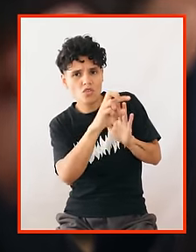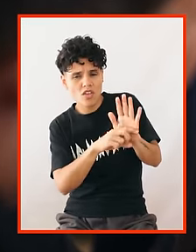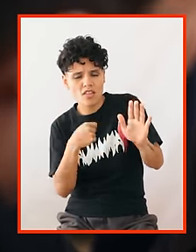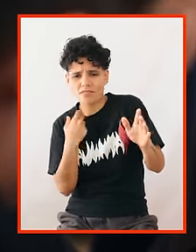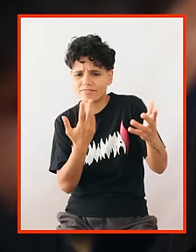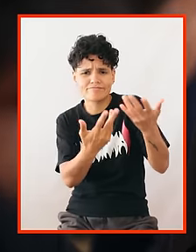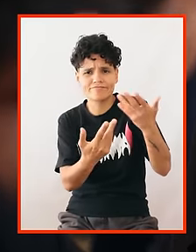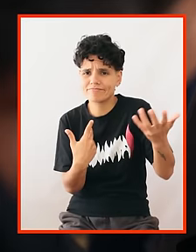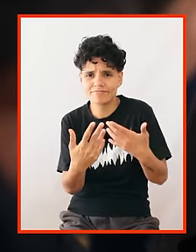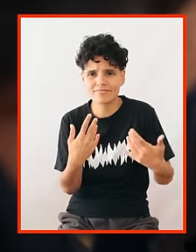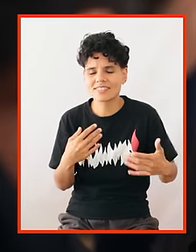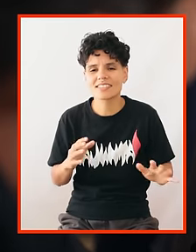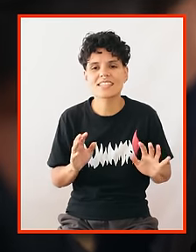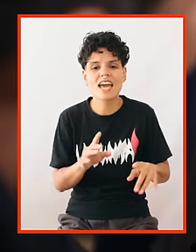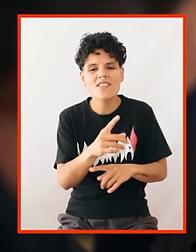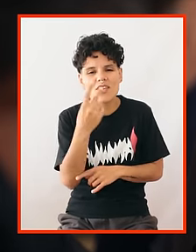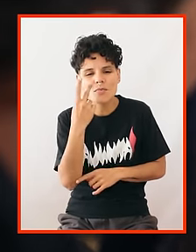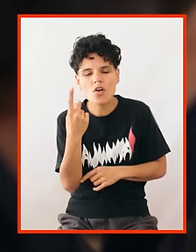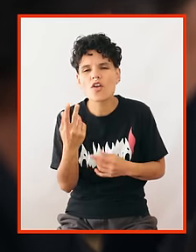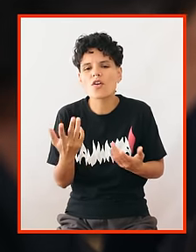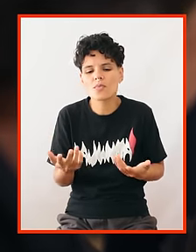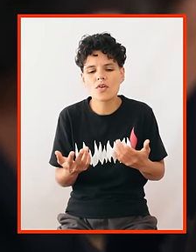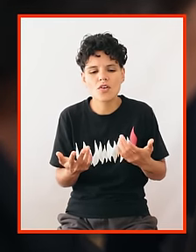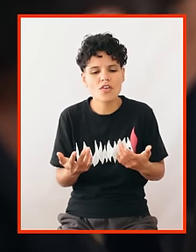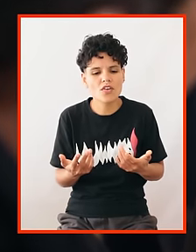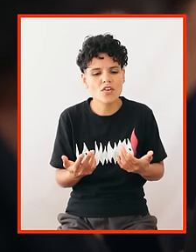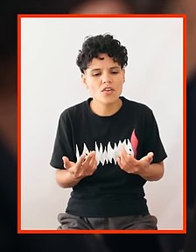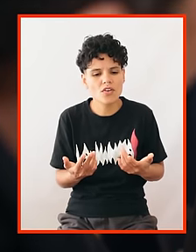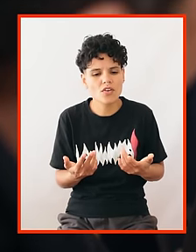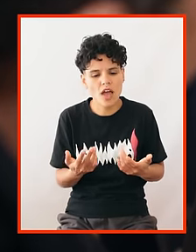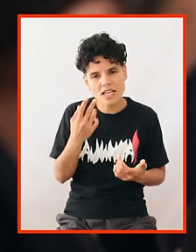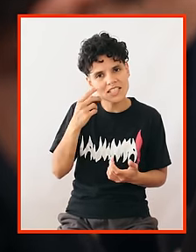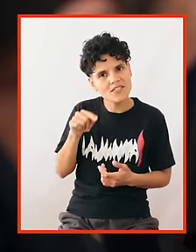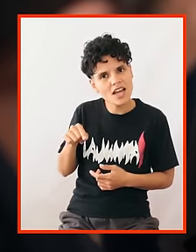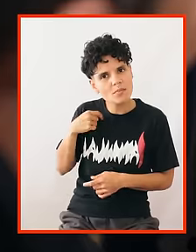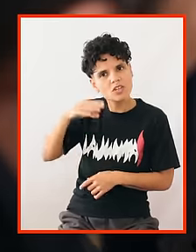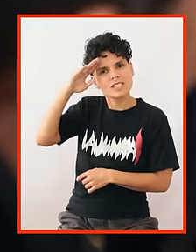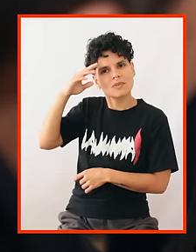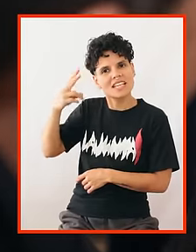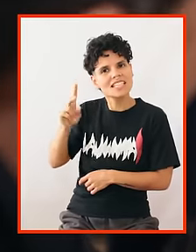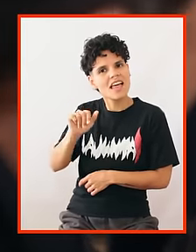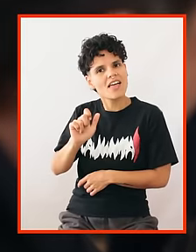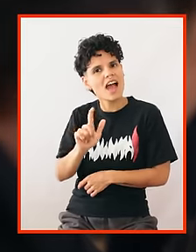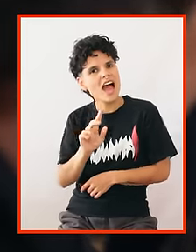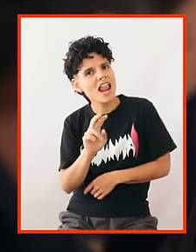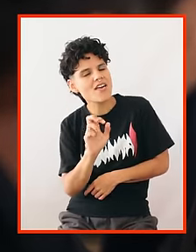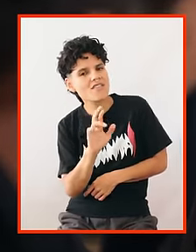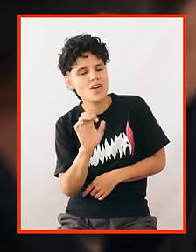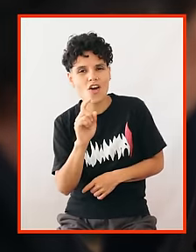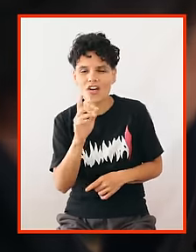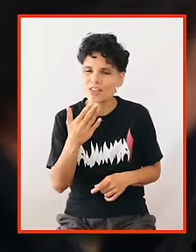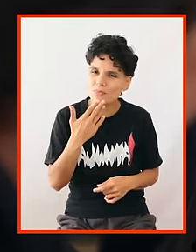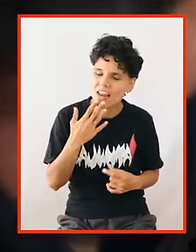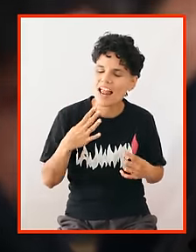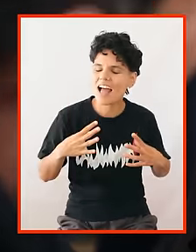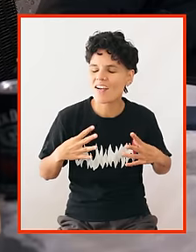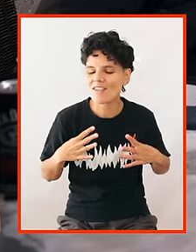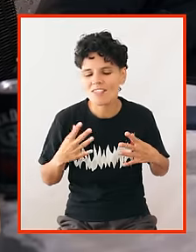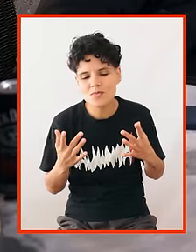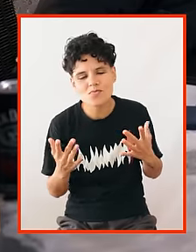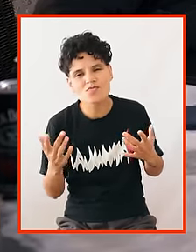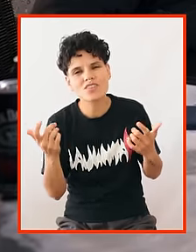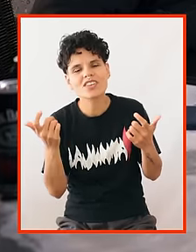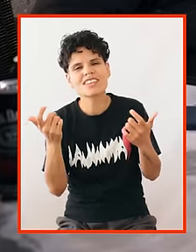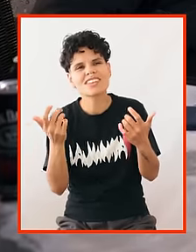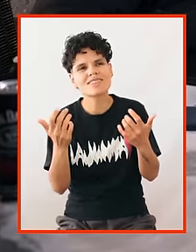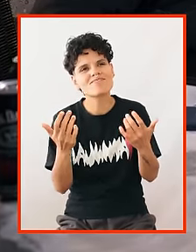Interpretación. Sí, formas de tocar. Formas de tocar. Ahí se le notaba mucho el carrete que traía el Álvaro. Y era divertido, te ponía siempre como muchos ejemplos así